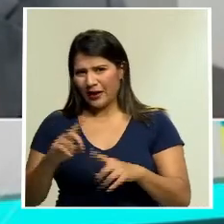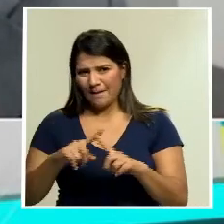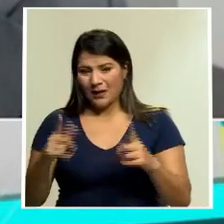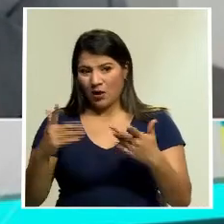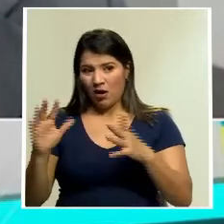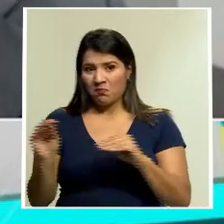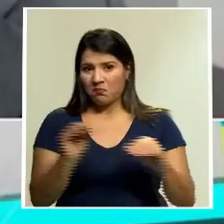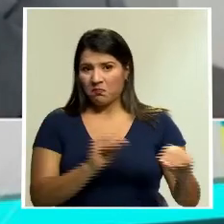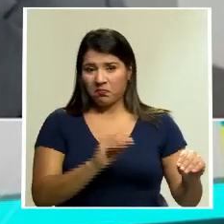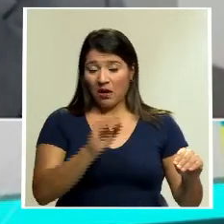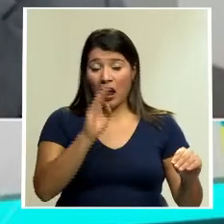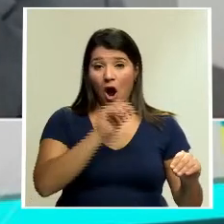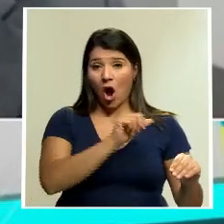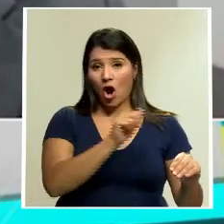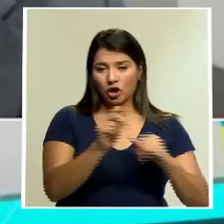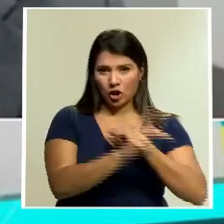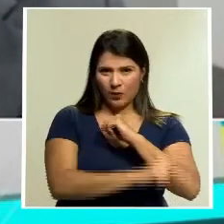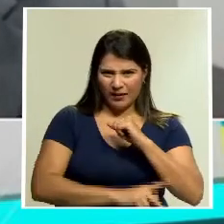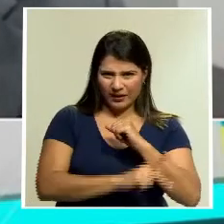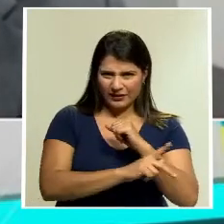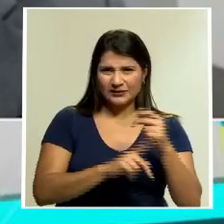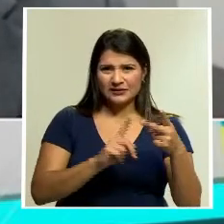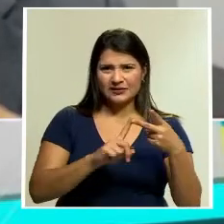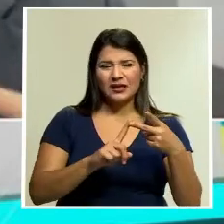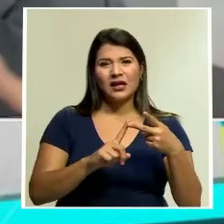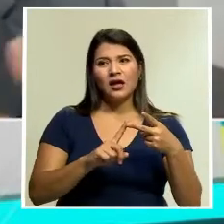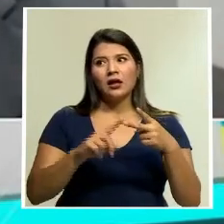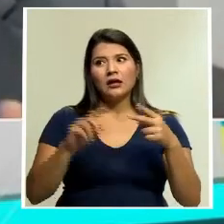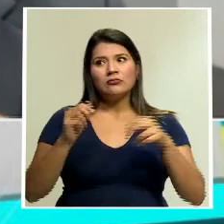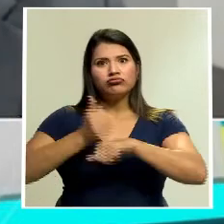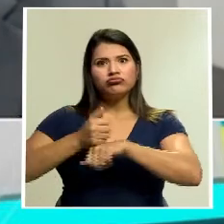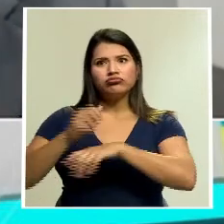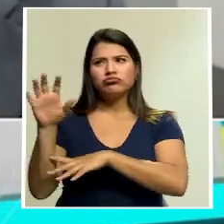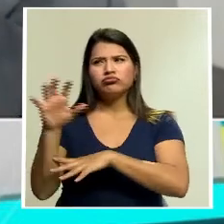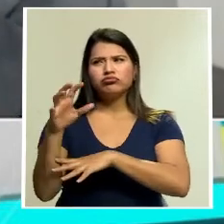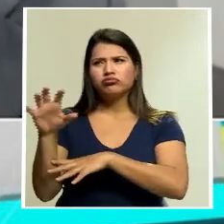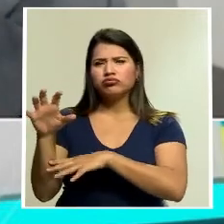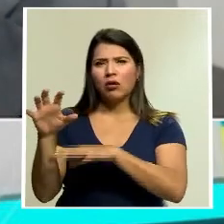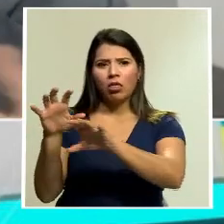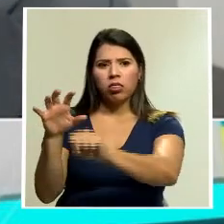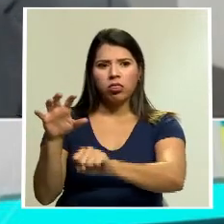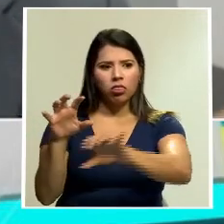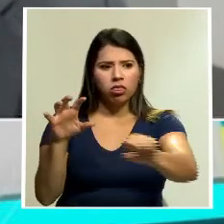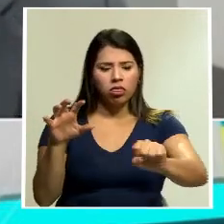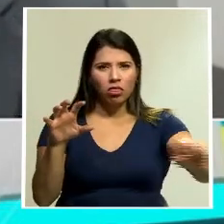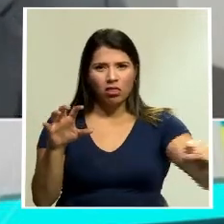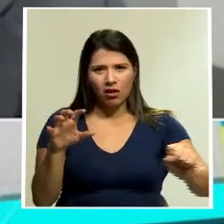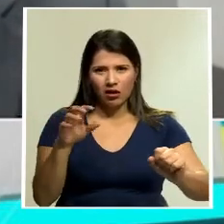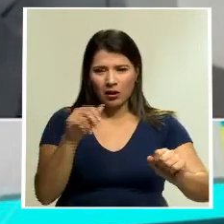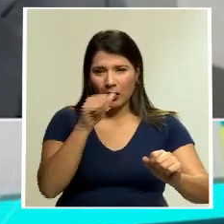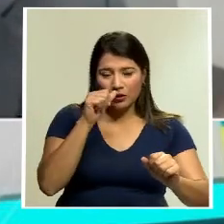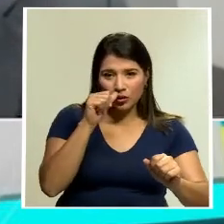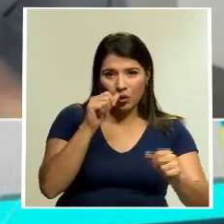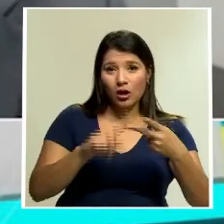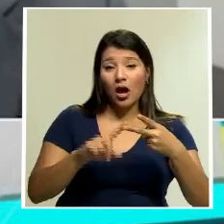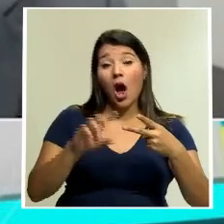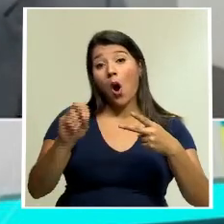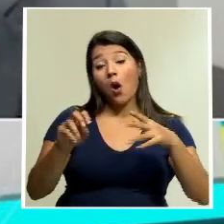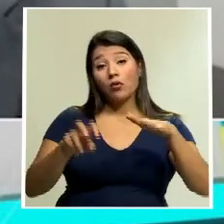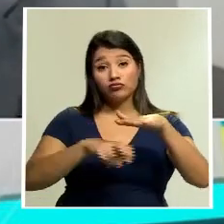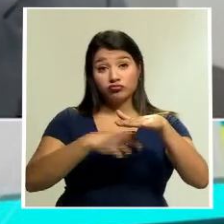ahí. También los escáneres para poder asegurar que nuestras exportaciones vayan